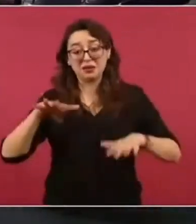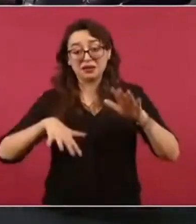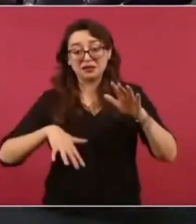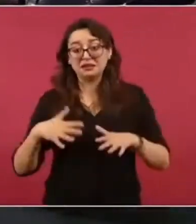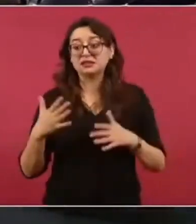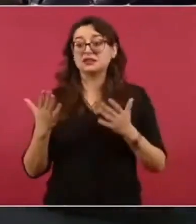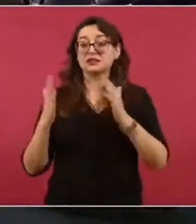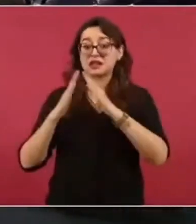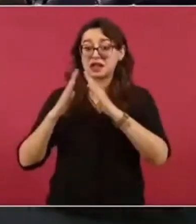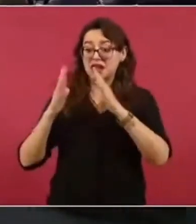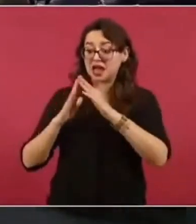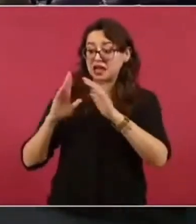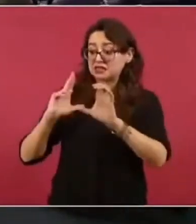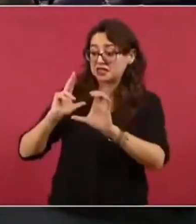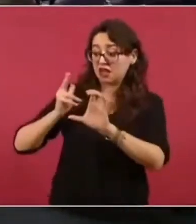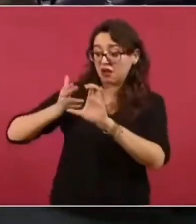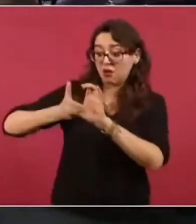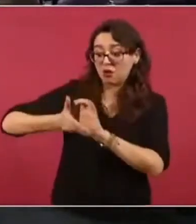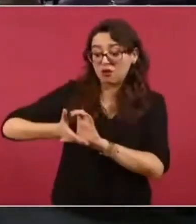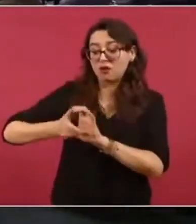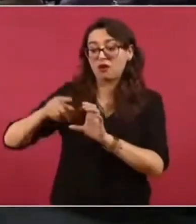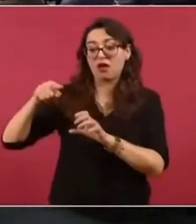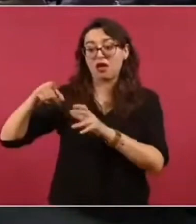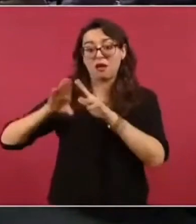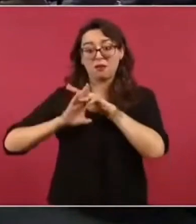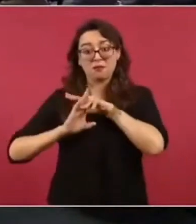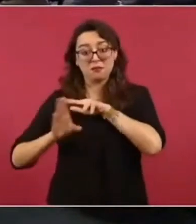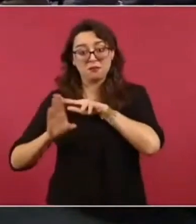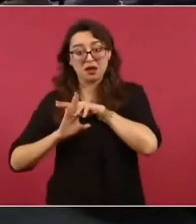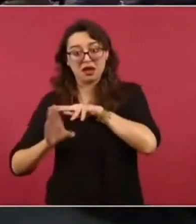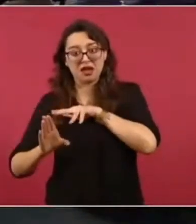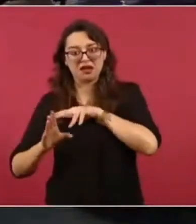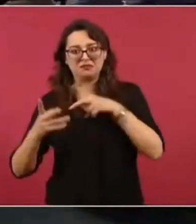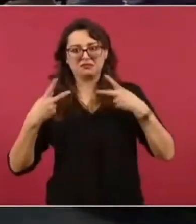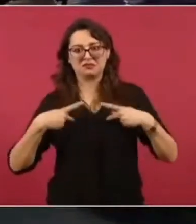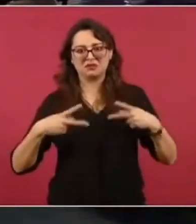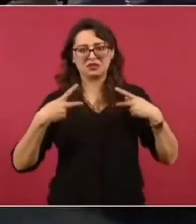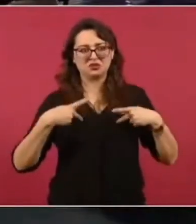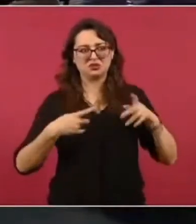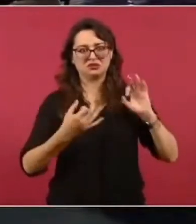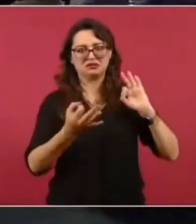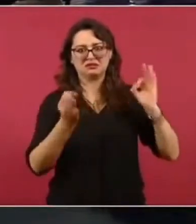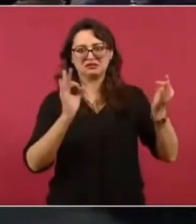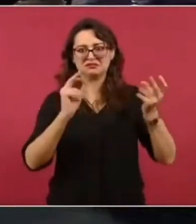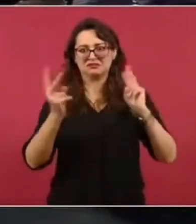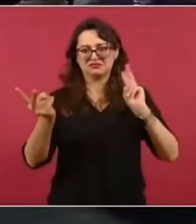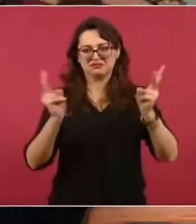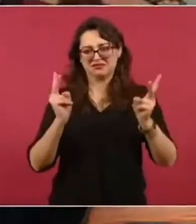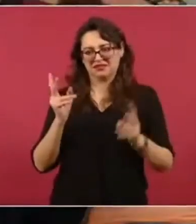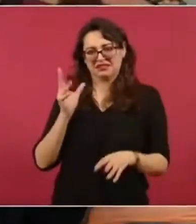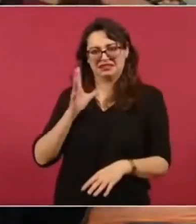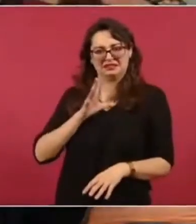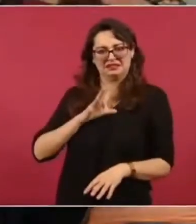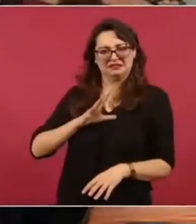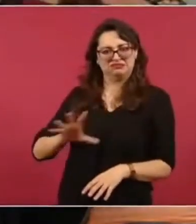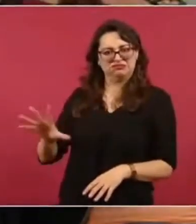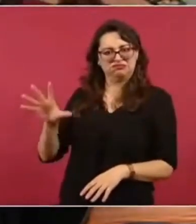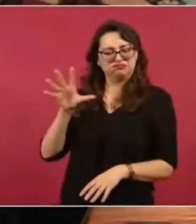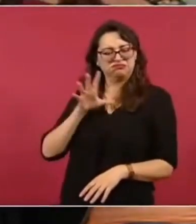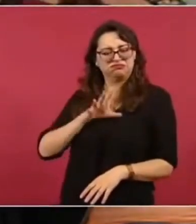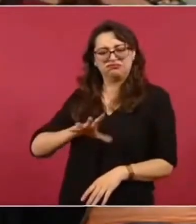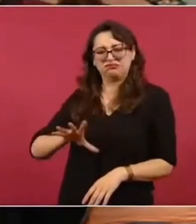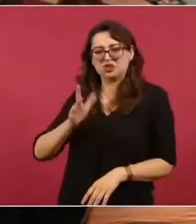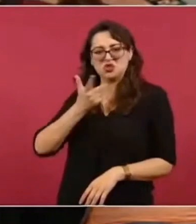ese sentido, clasista, racista, xenófobo, etcétera. Es una cosa que traemos definitivamente